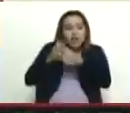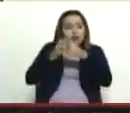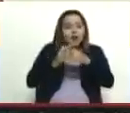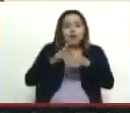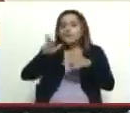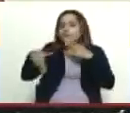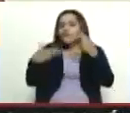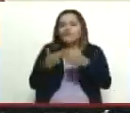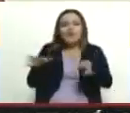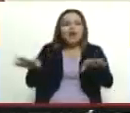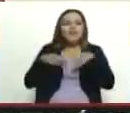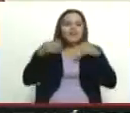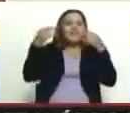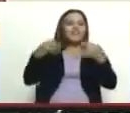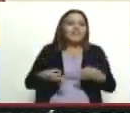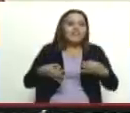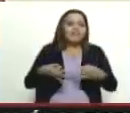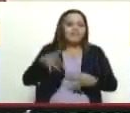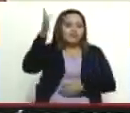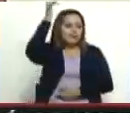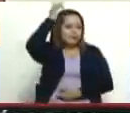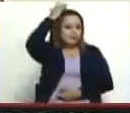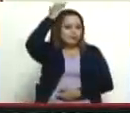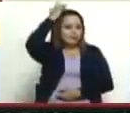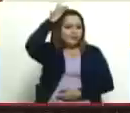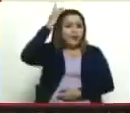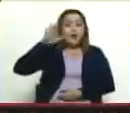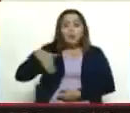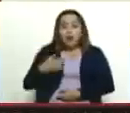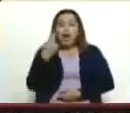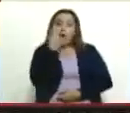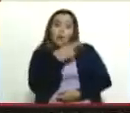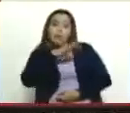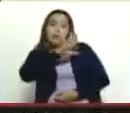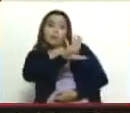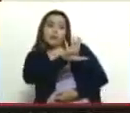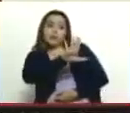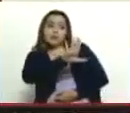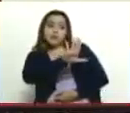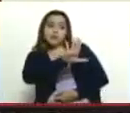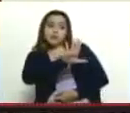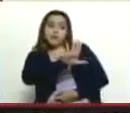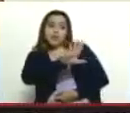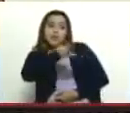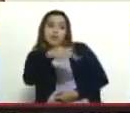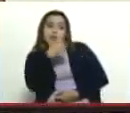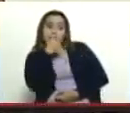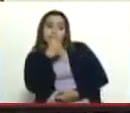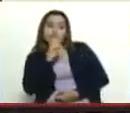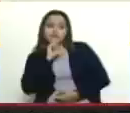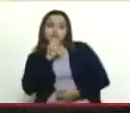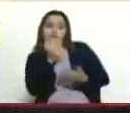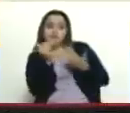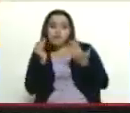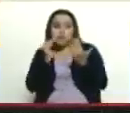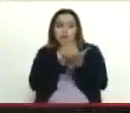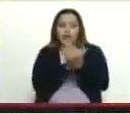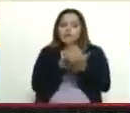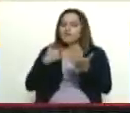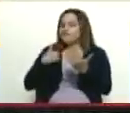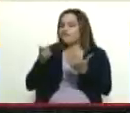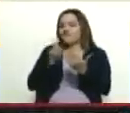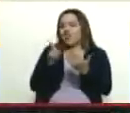cumplen. Nunca. Pueden comprometerse con quien sea y siempre actuarán en base a sus propios